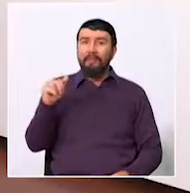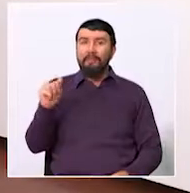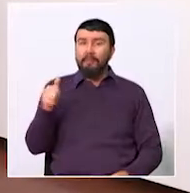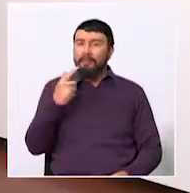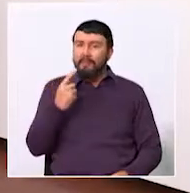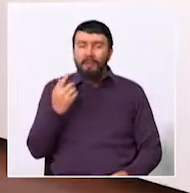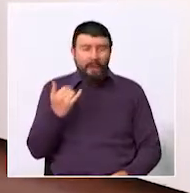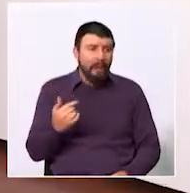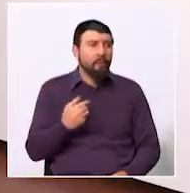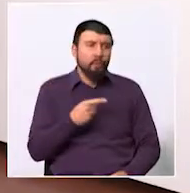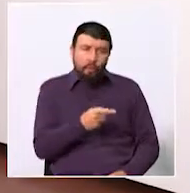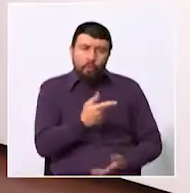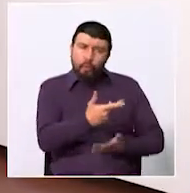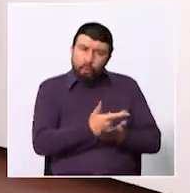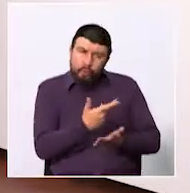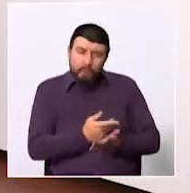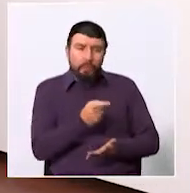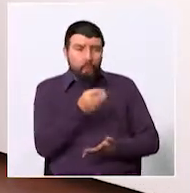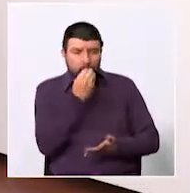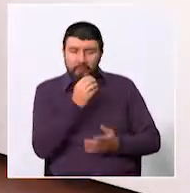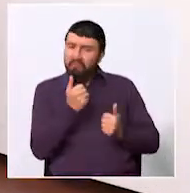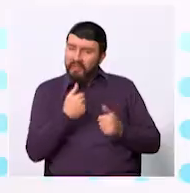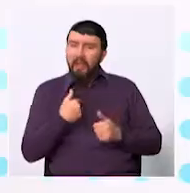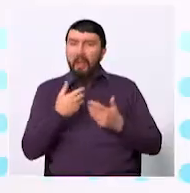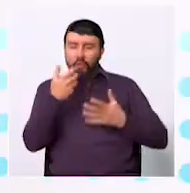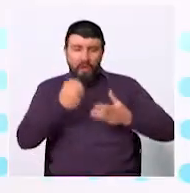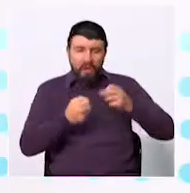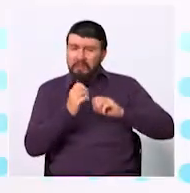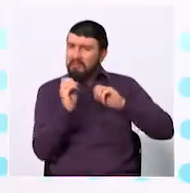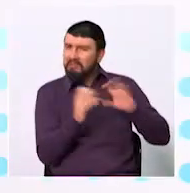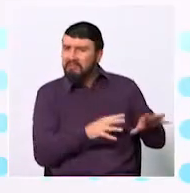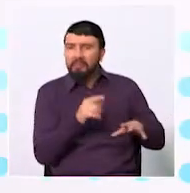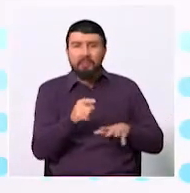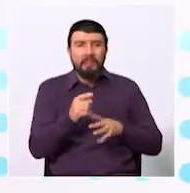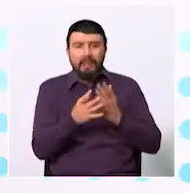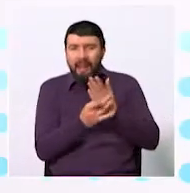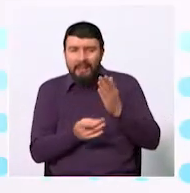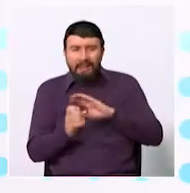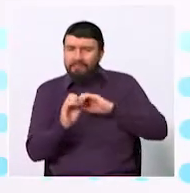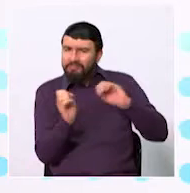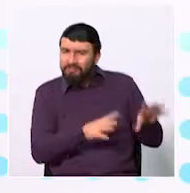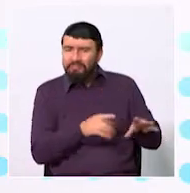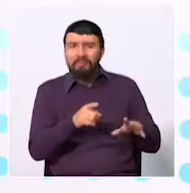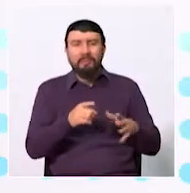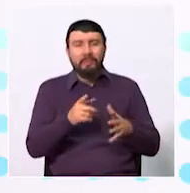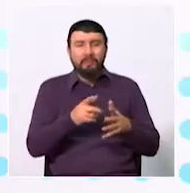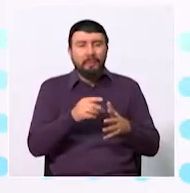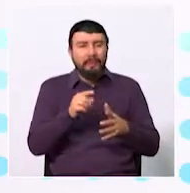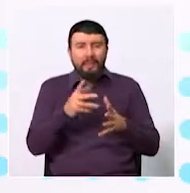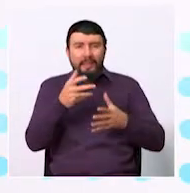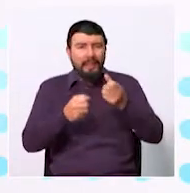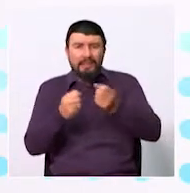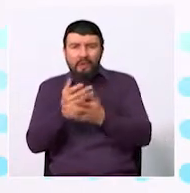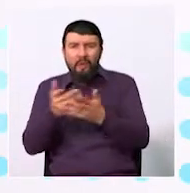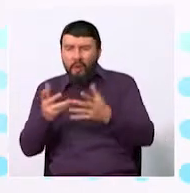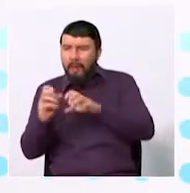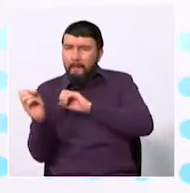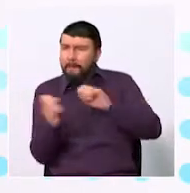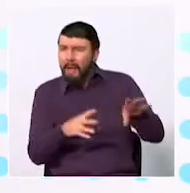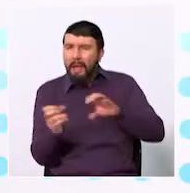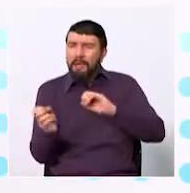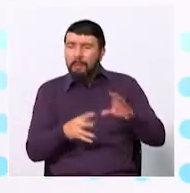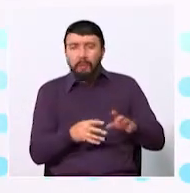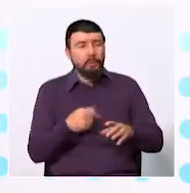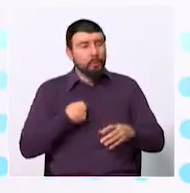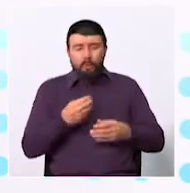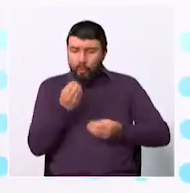consejos sobre la alimentación deje los lácteos los embutidos las grasas las leches estoy comiendo muy sano gracias a